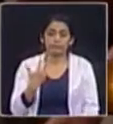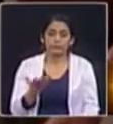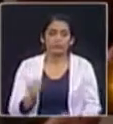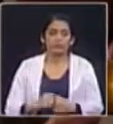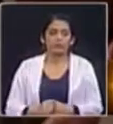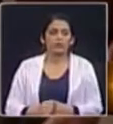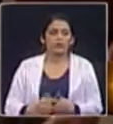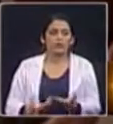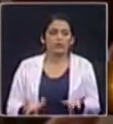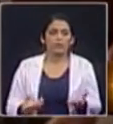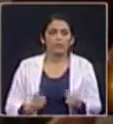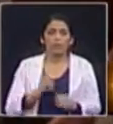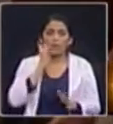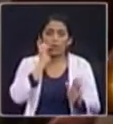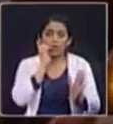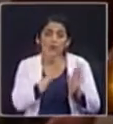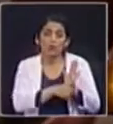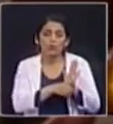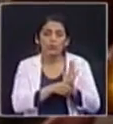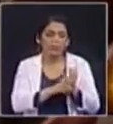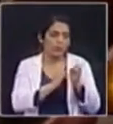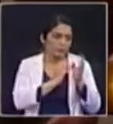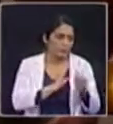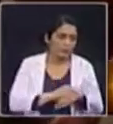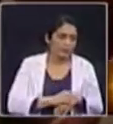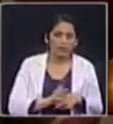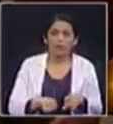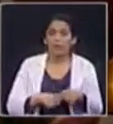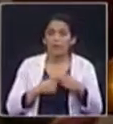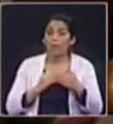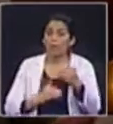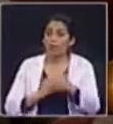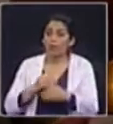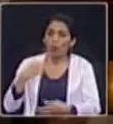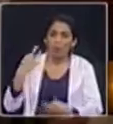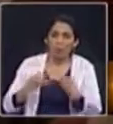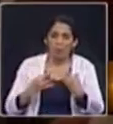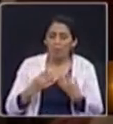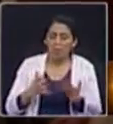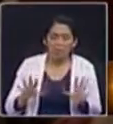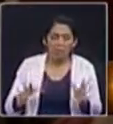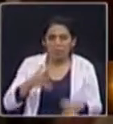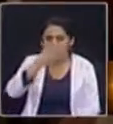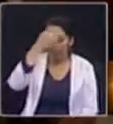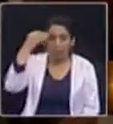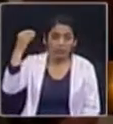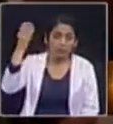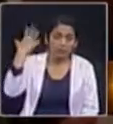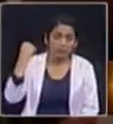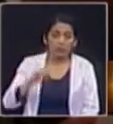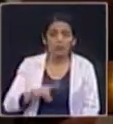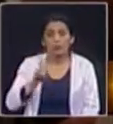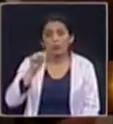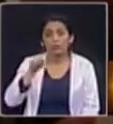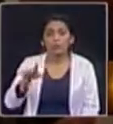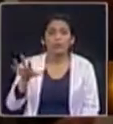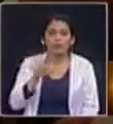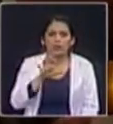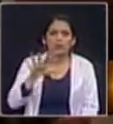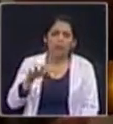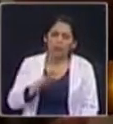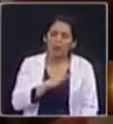de esas denuncias caen en el abandono o no llegan a ser judicializadas. De las que se judicializan son alrededor de 2.500, es decir,